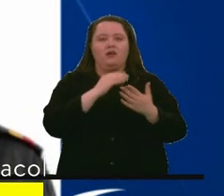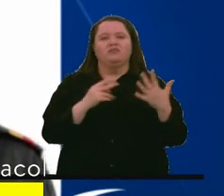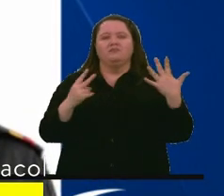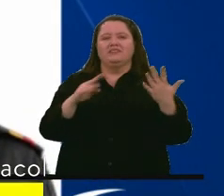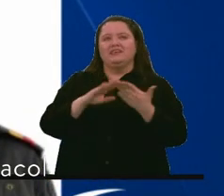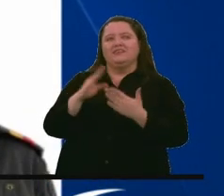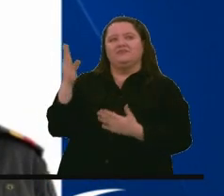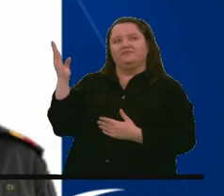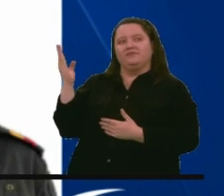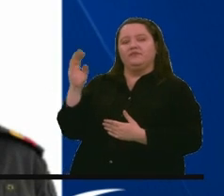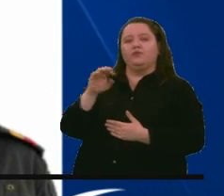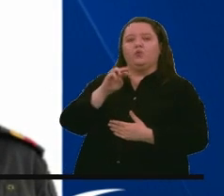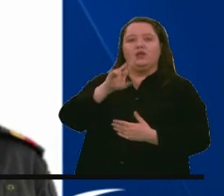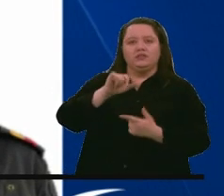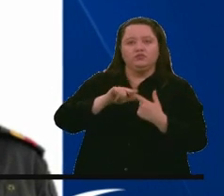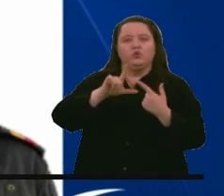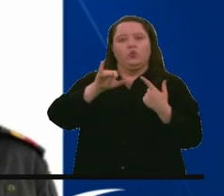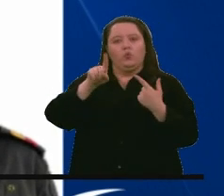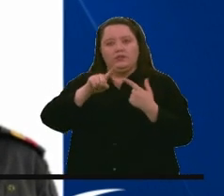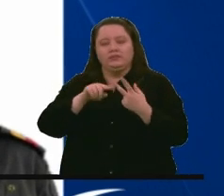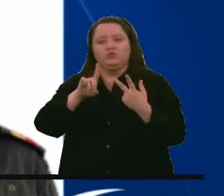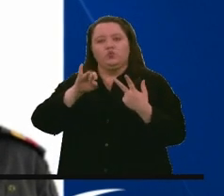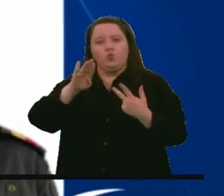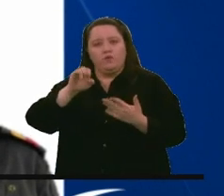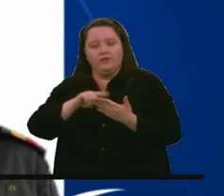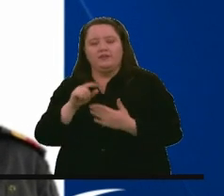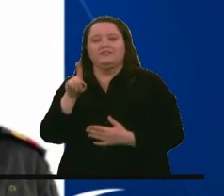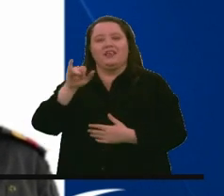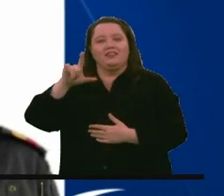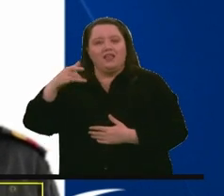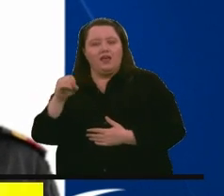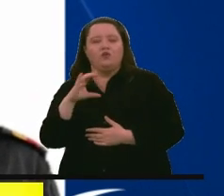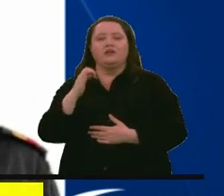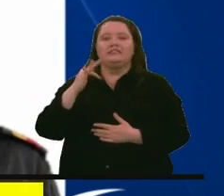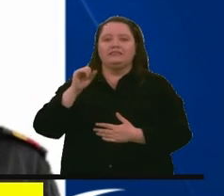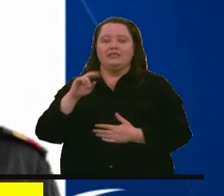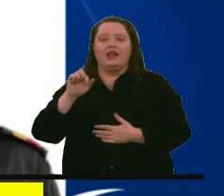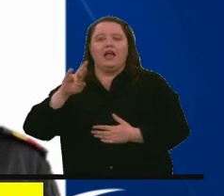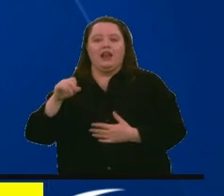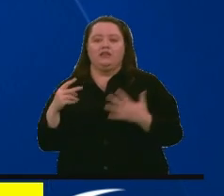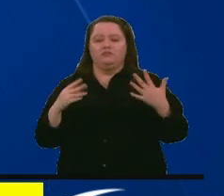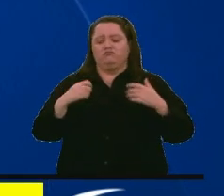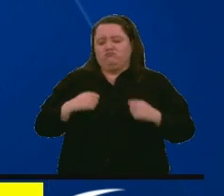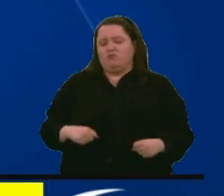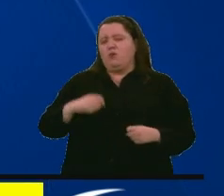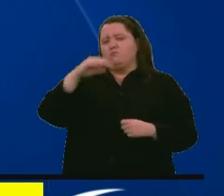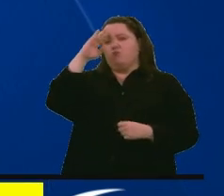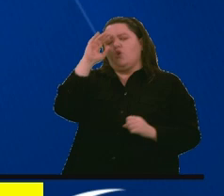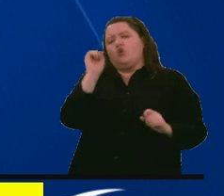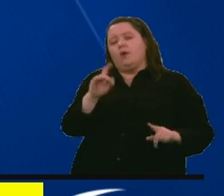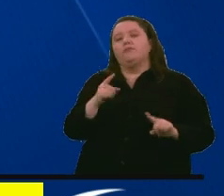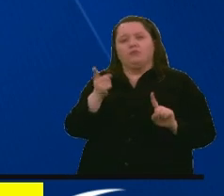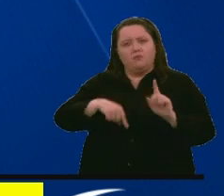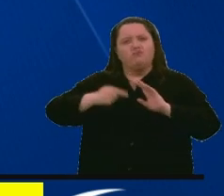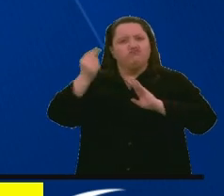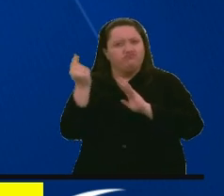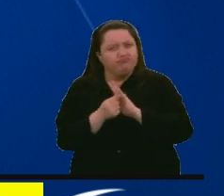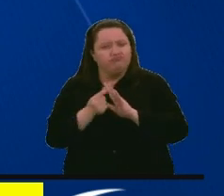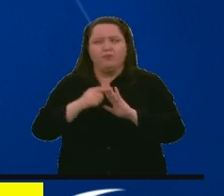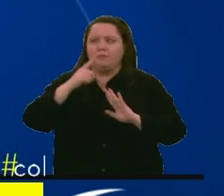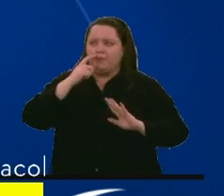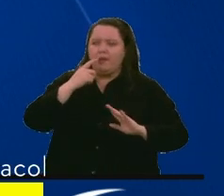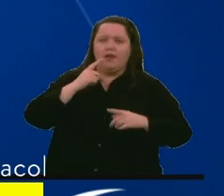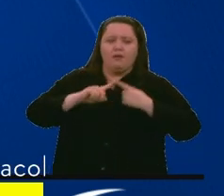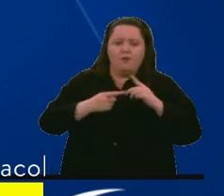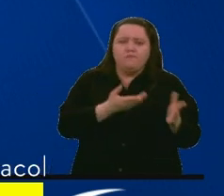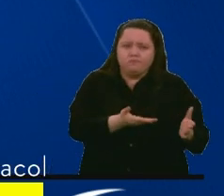Wilson, Luis Alberto, Duvernay, John Freddy, Santiago, Cristian y Arles, más que uniformados de la policía, eran esposos, padres y amigos,